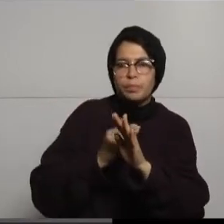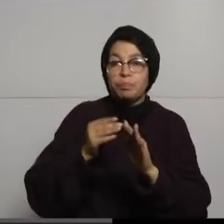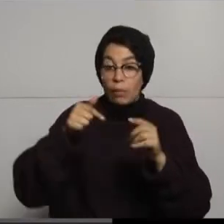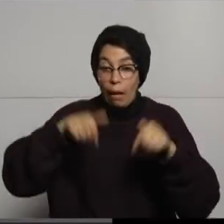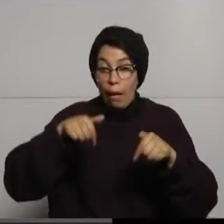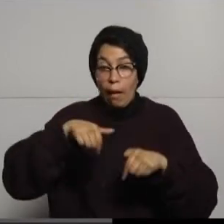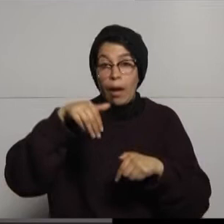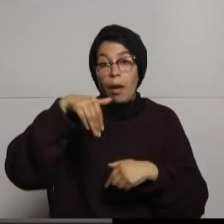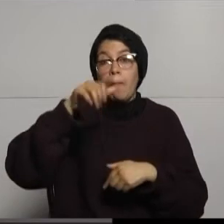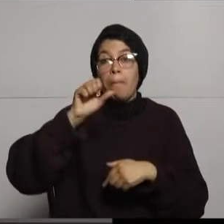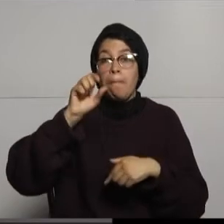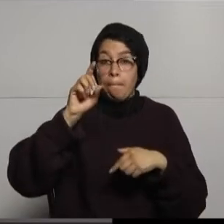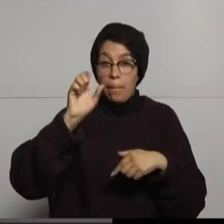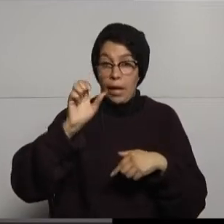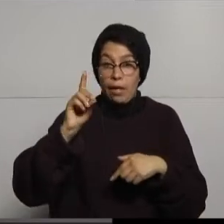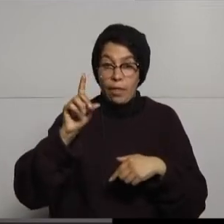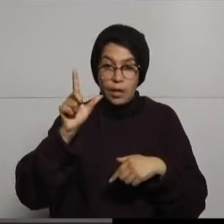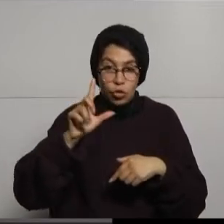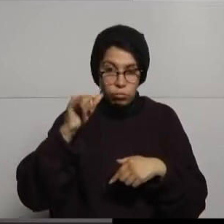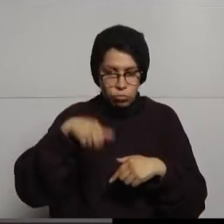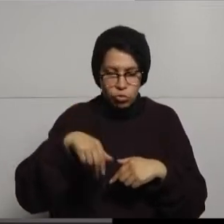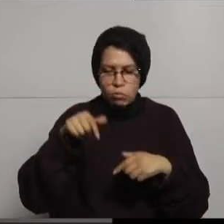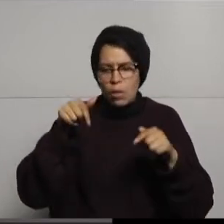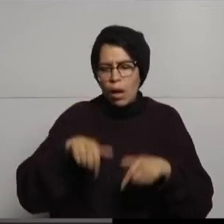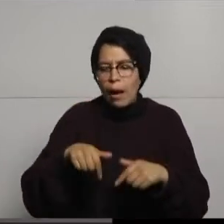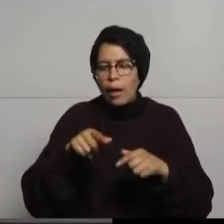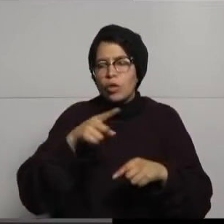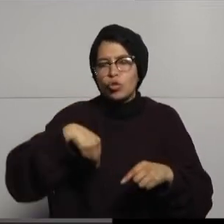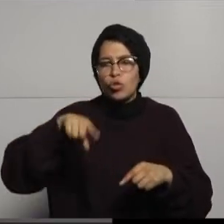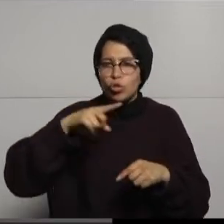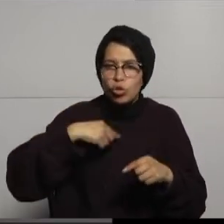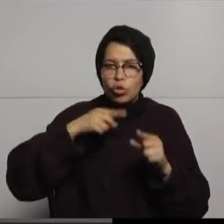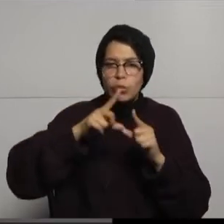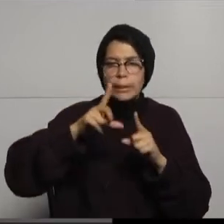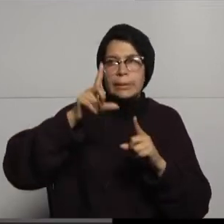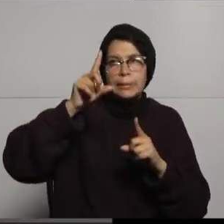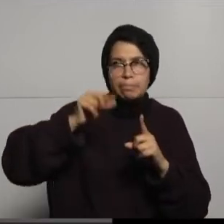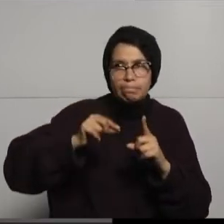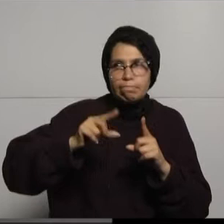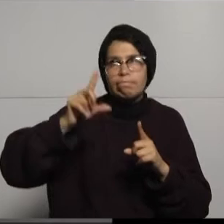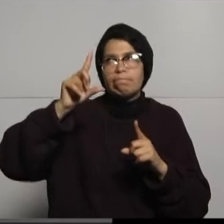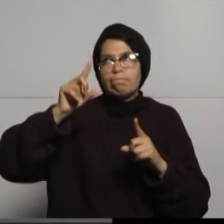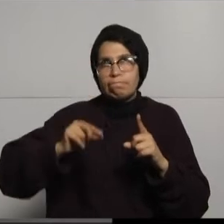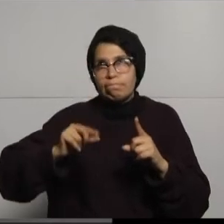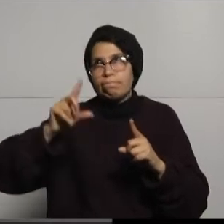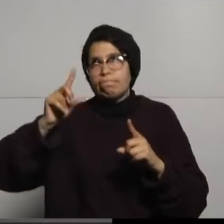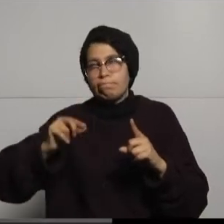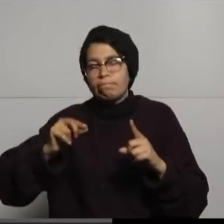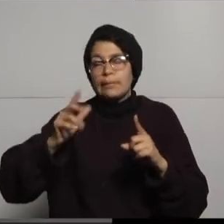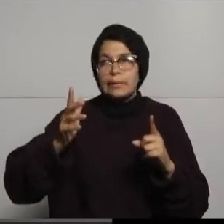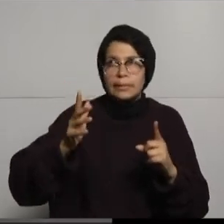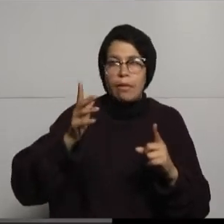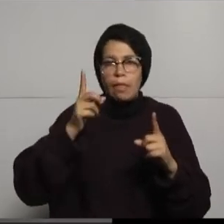sus más y sus menos. Sus más, permite monitorear permanentemente, minuto a minuto, en qué